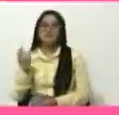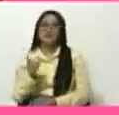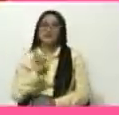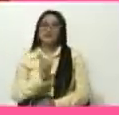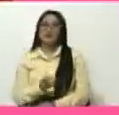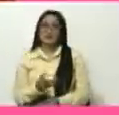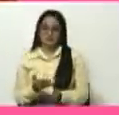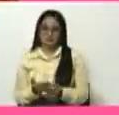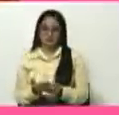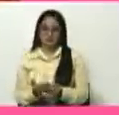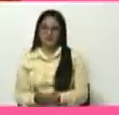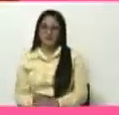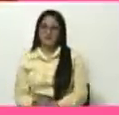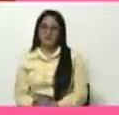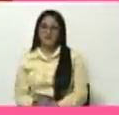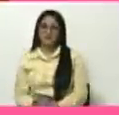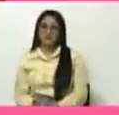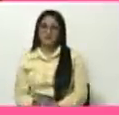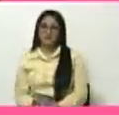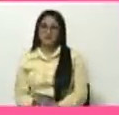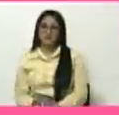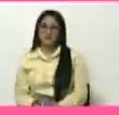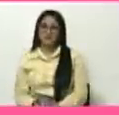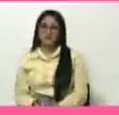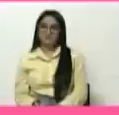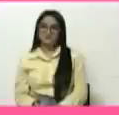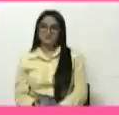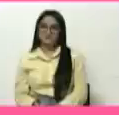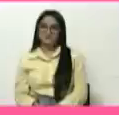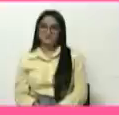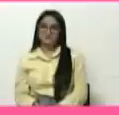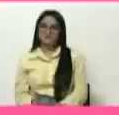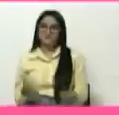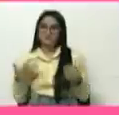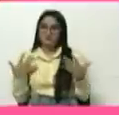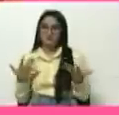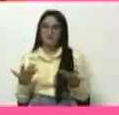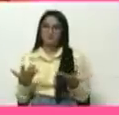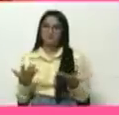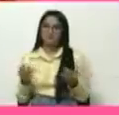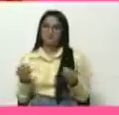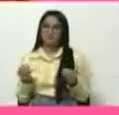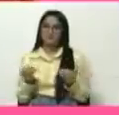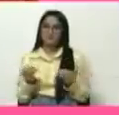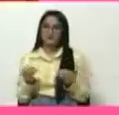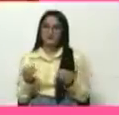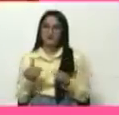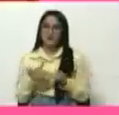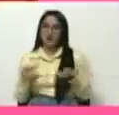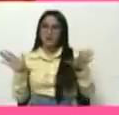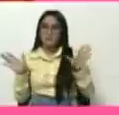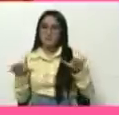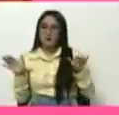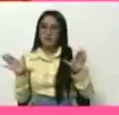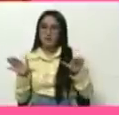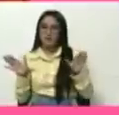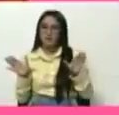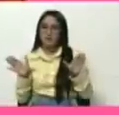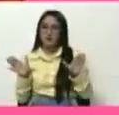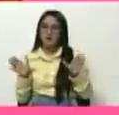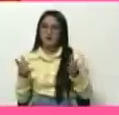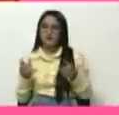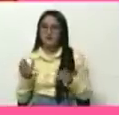tener la astucia, cándidos como la paloma y astutos como